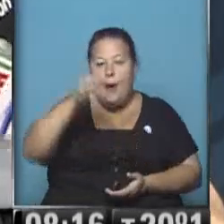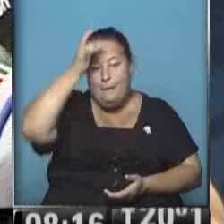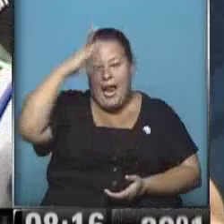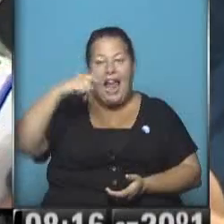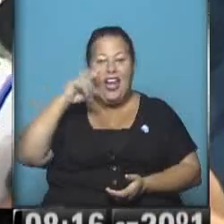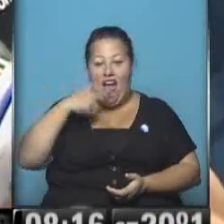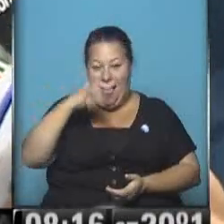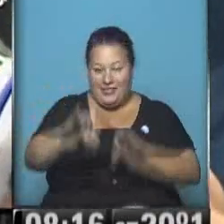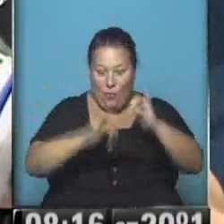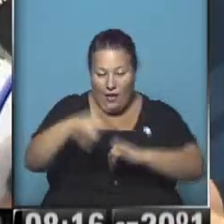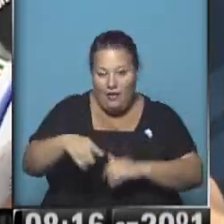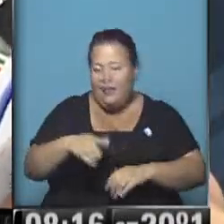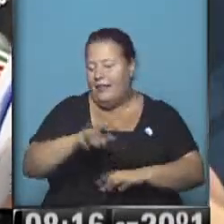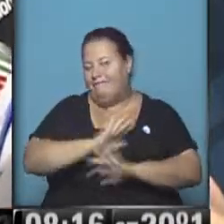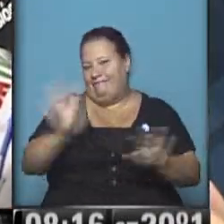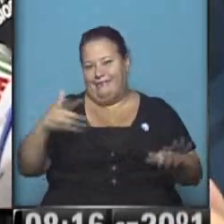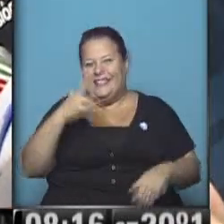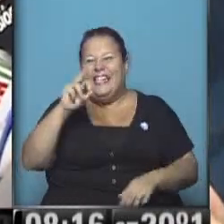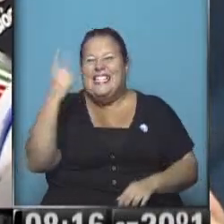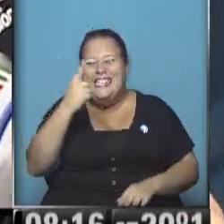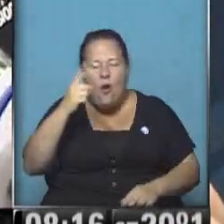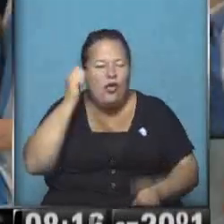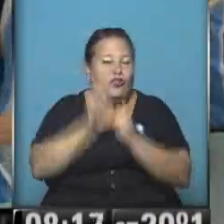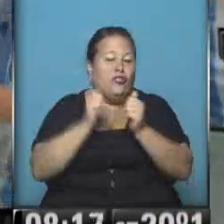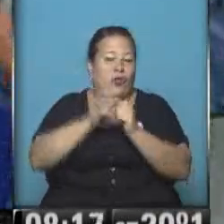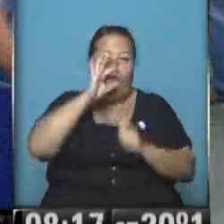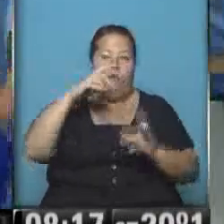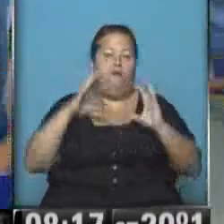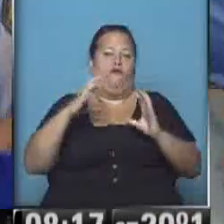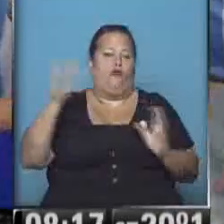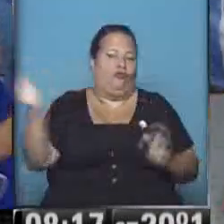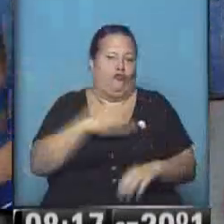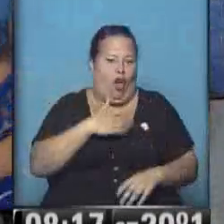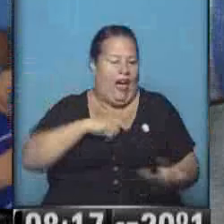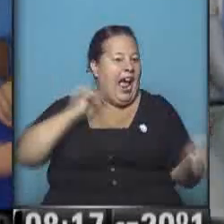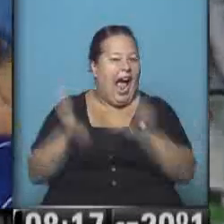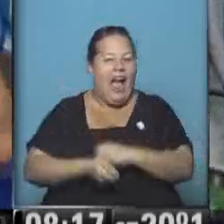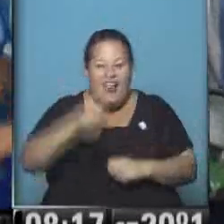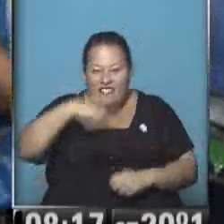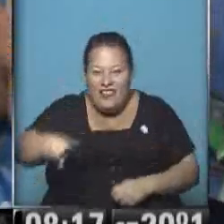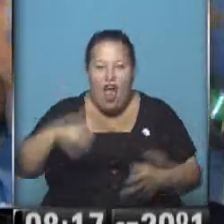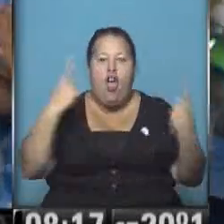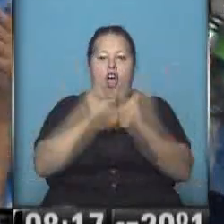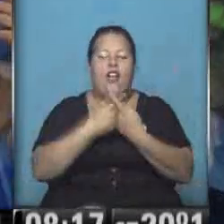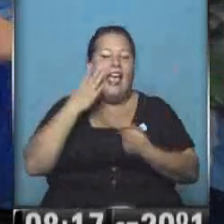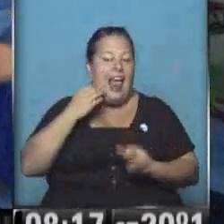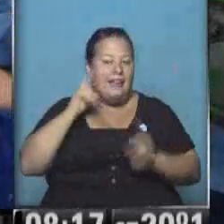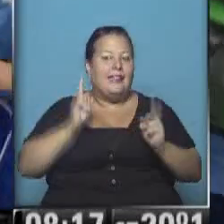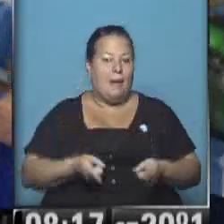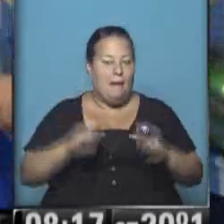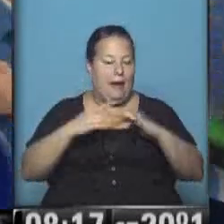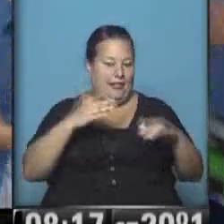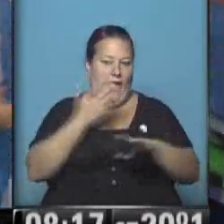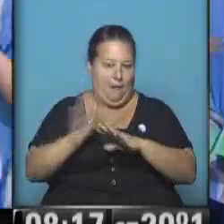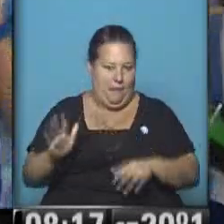de Nico que hablaba recién que fue tremendo no en 30 segundos histórico para para todo el fútbol creo dimos vuelta una final contra Inglaterra que es también un partido aparte no